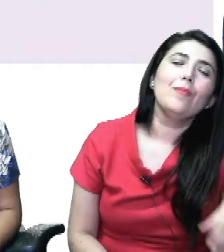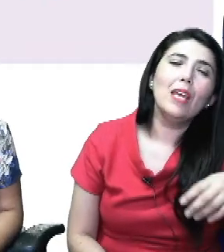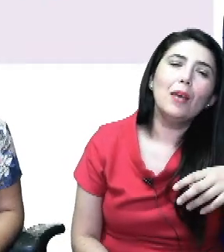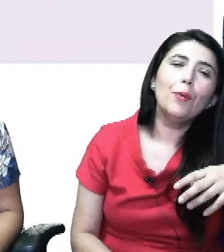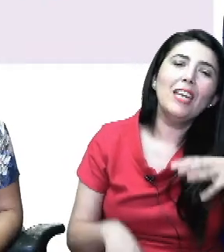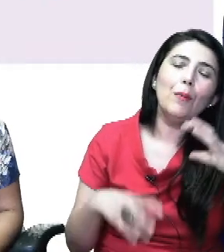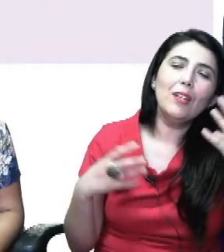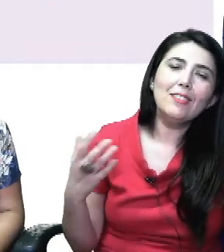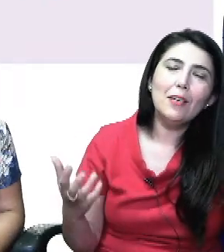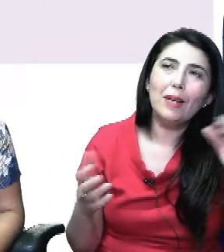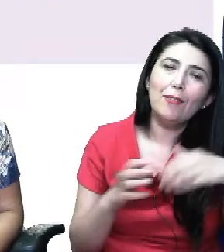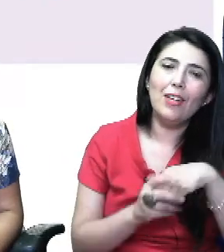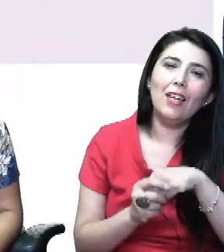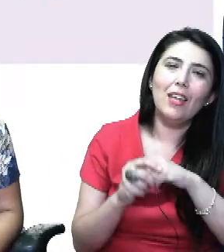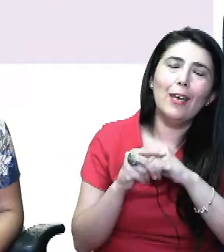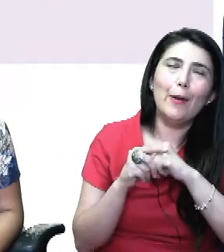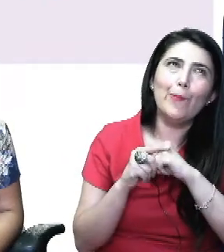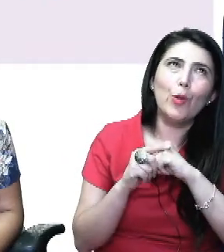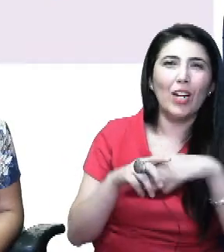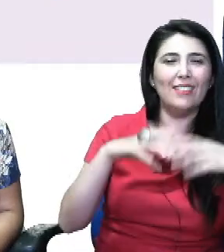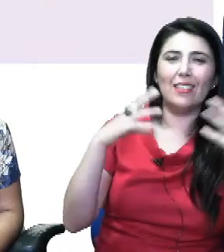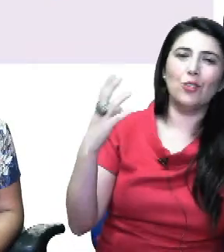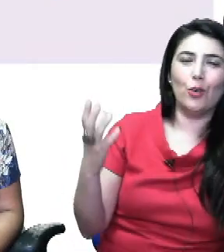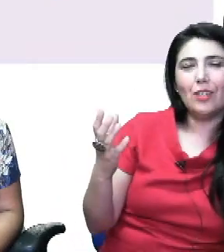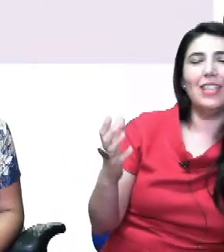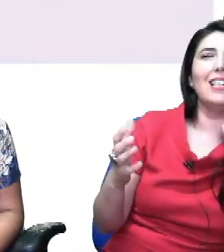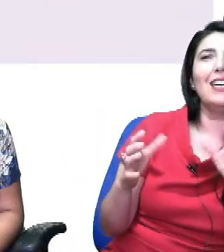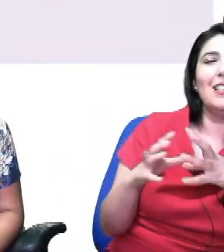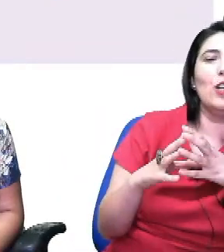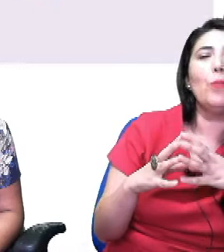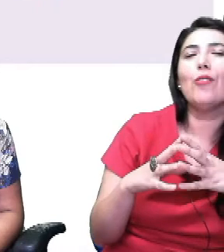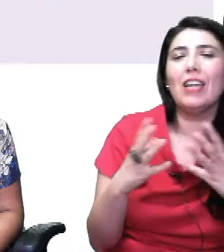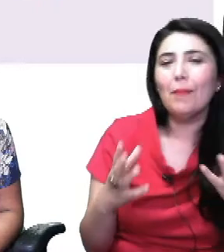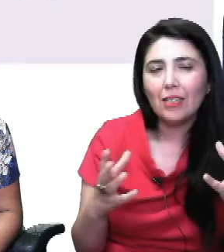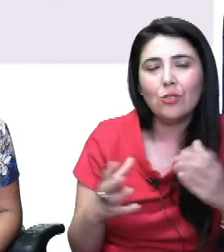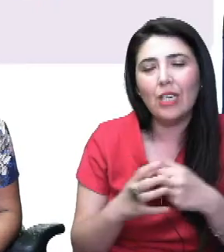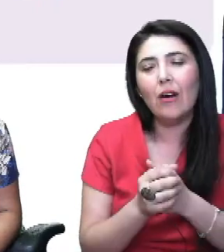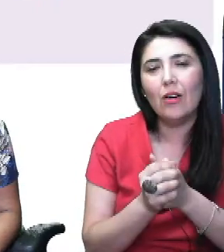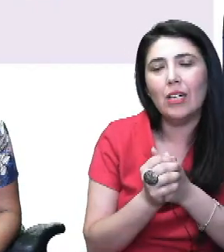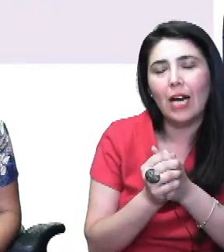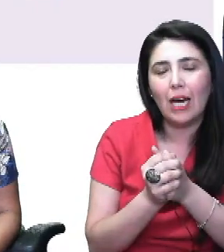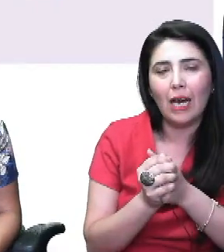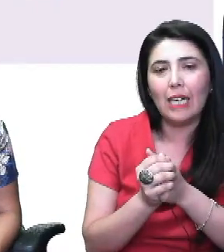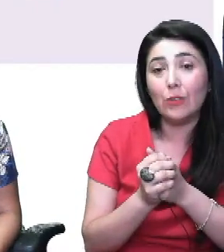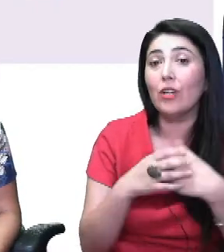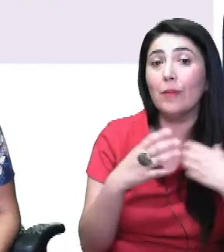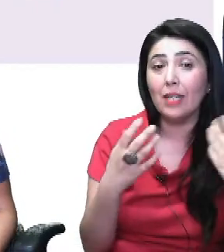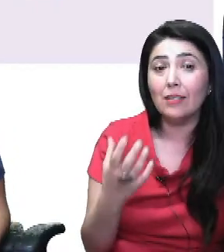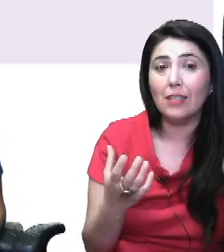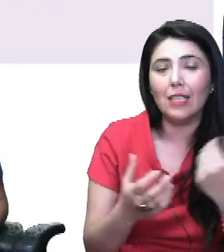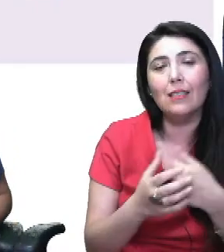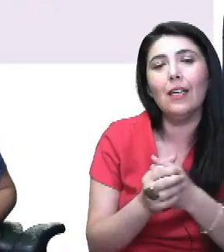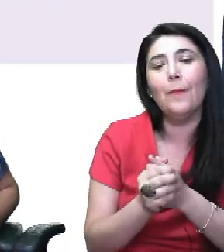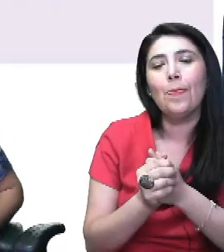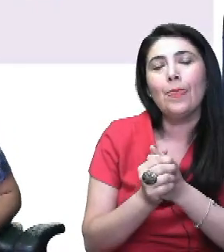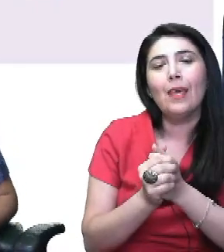Bien, podríamos decir para fines de organización de los problemas asociados a las situaciones de emergencia